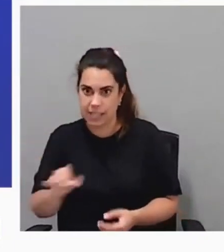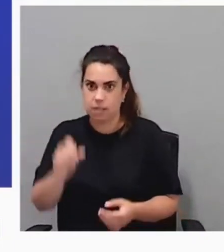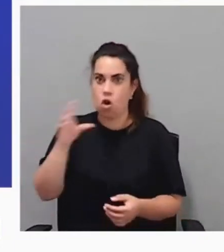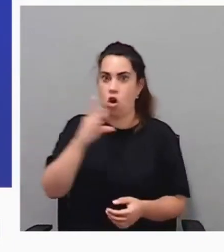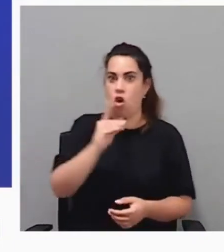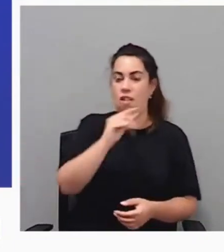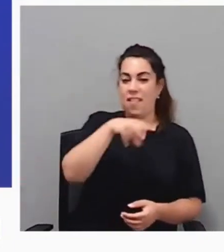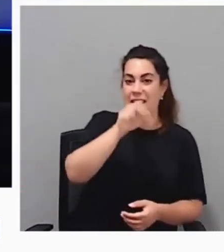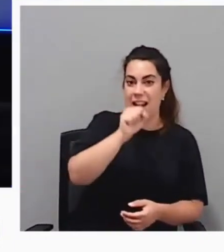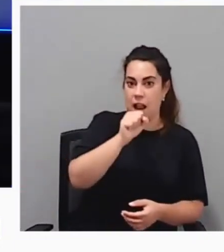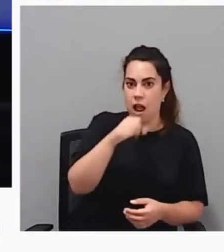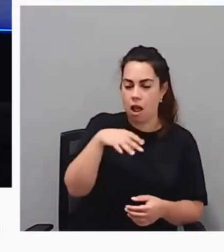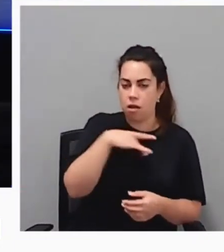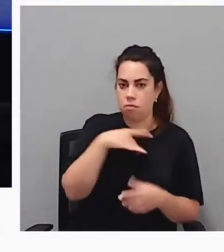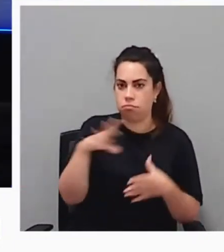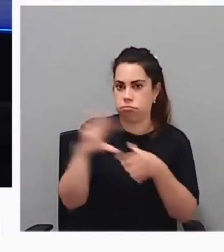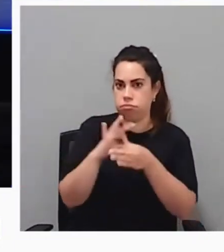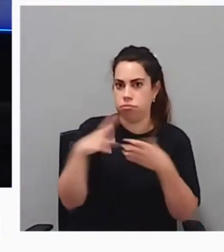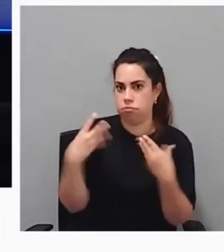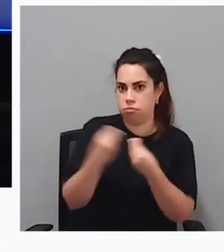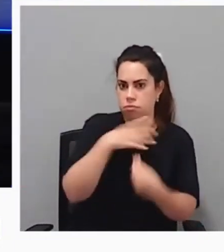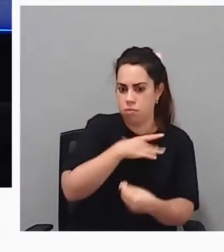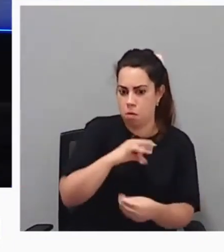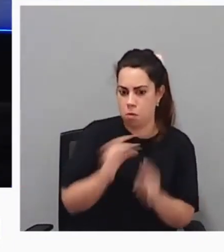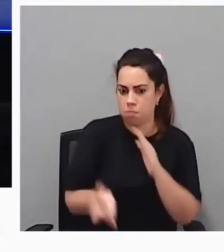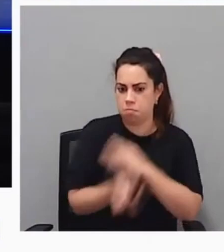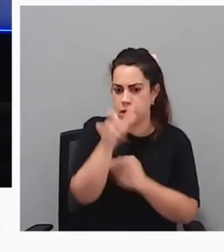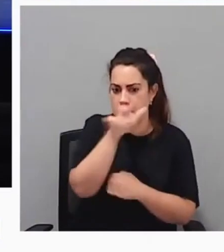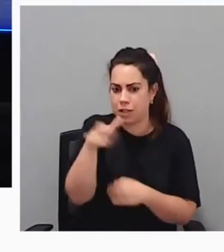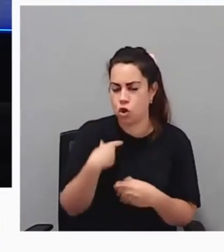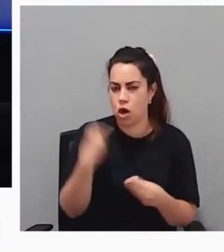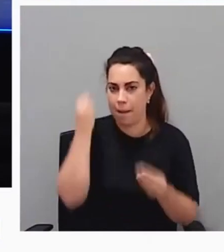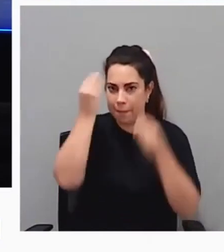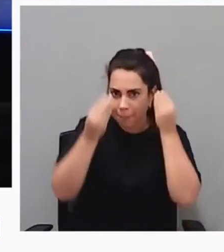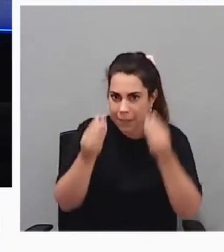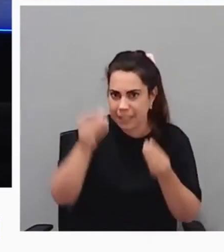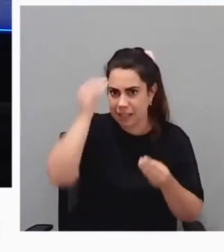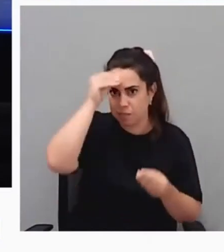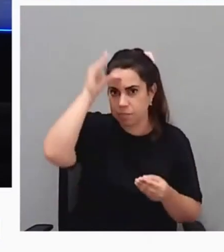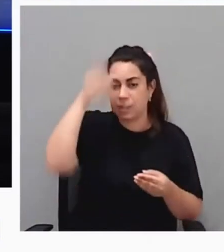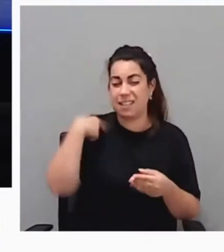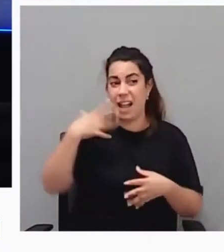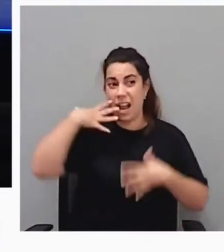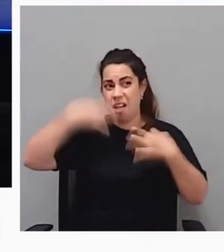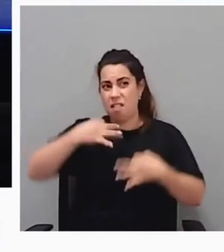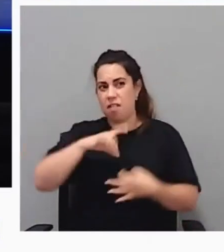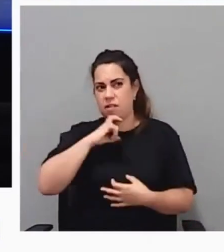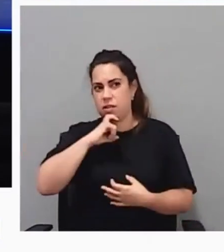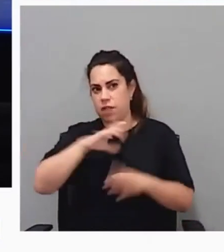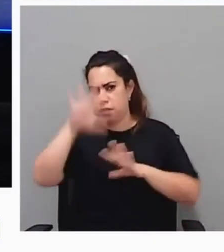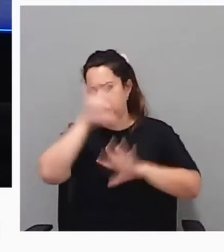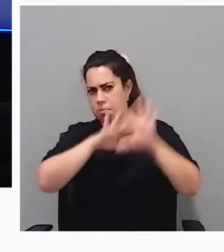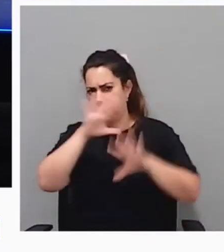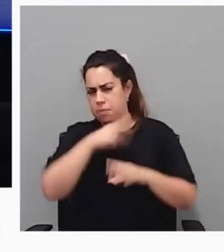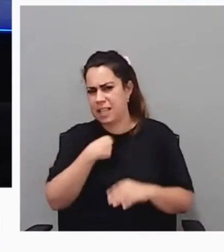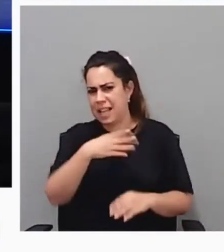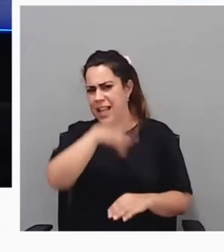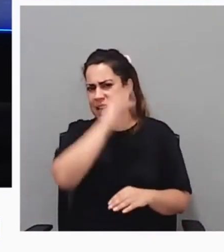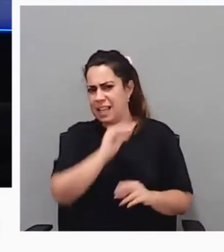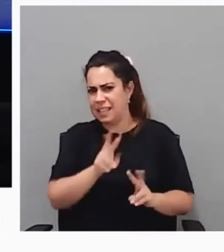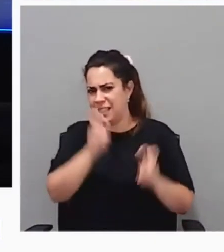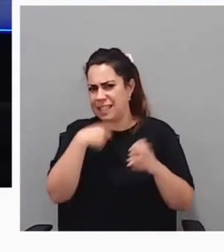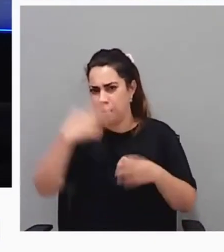y piensa. La realidad es compleja y no se puede entender en manera